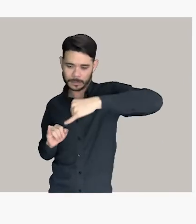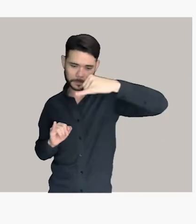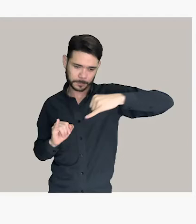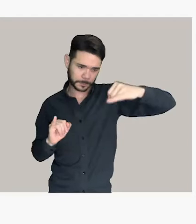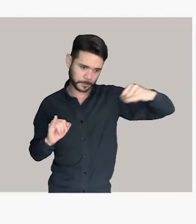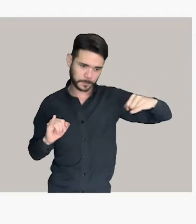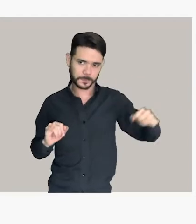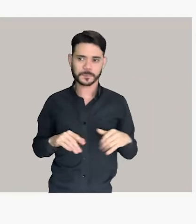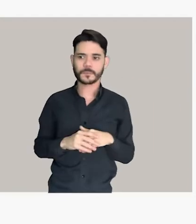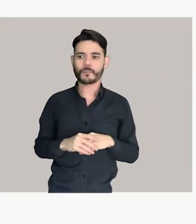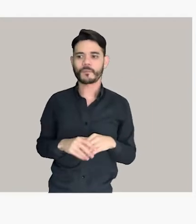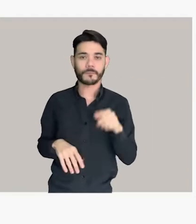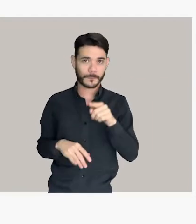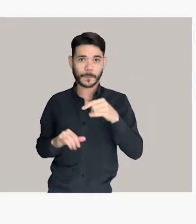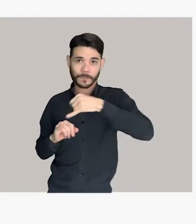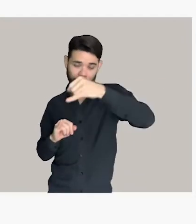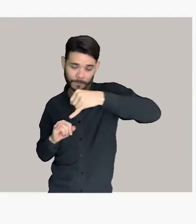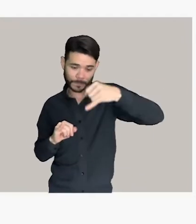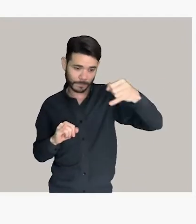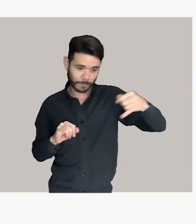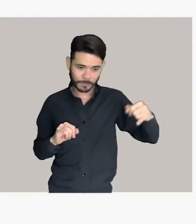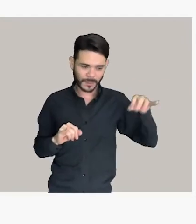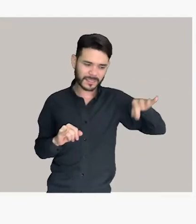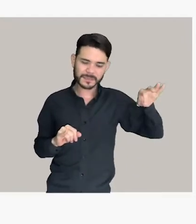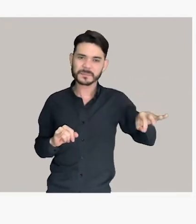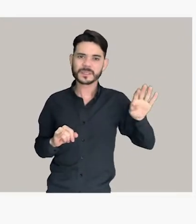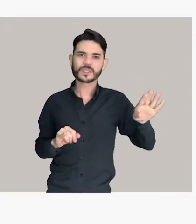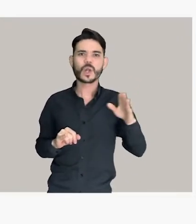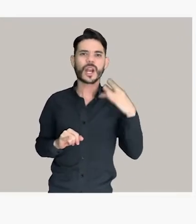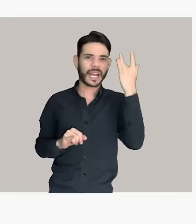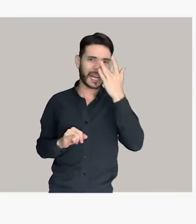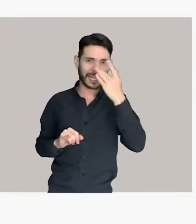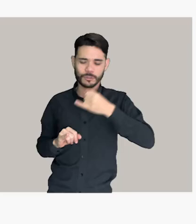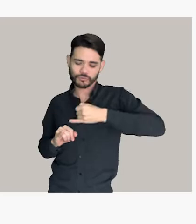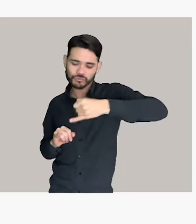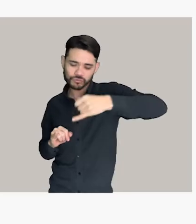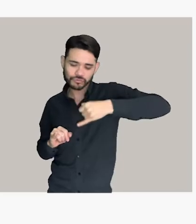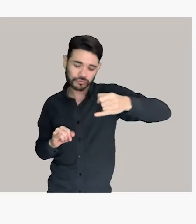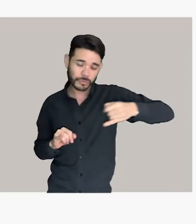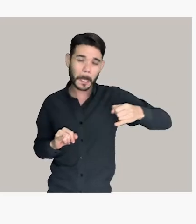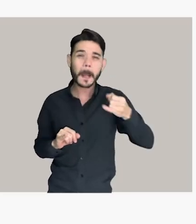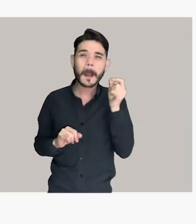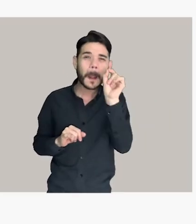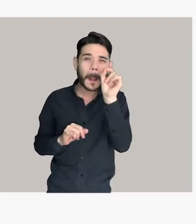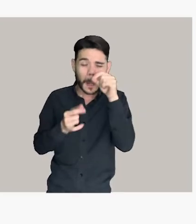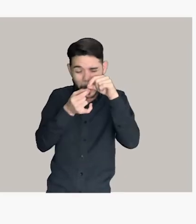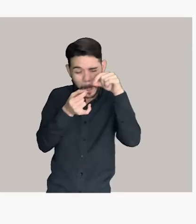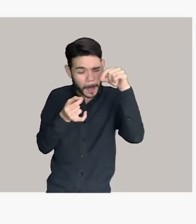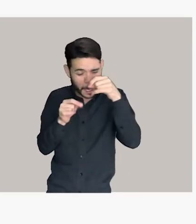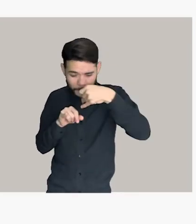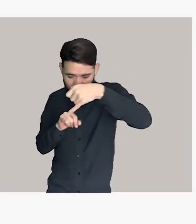línea, que esta línea es hecha con tinta china y con rapidógrafos de punta muy,